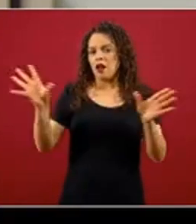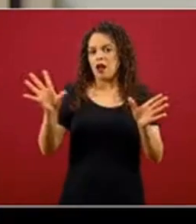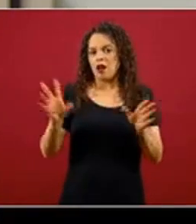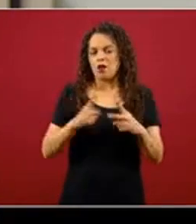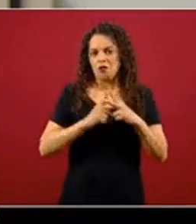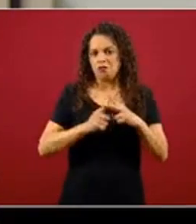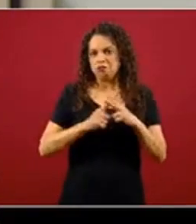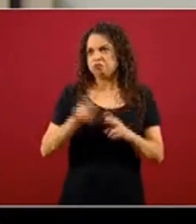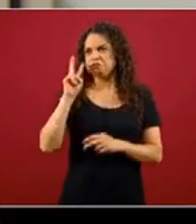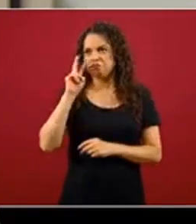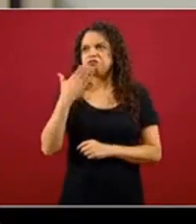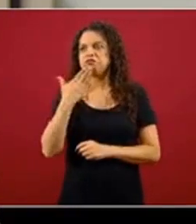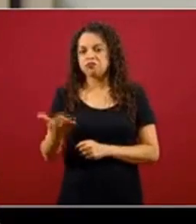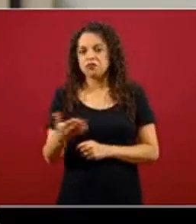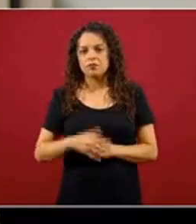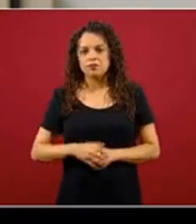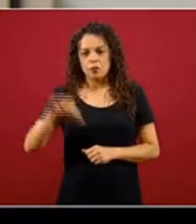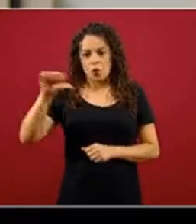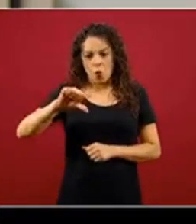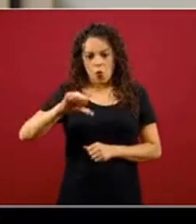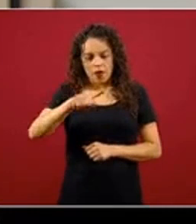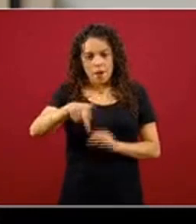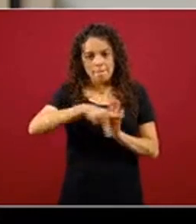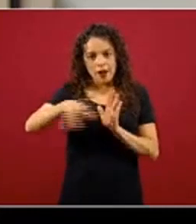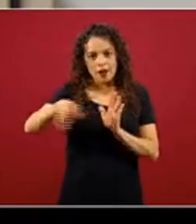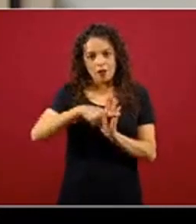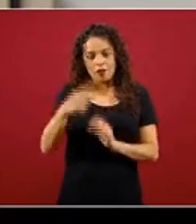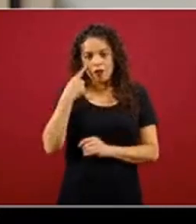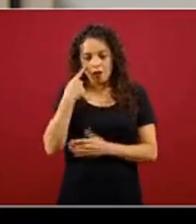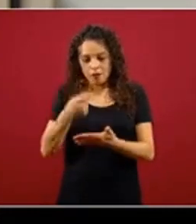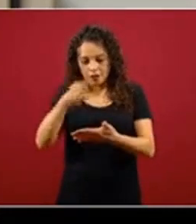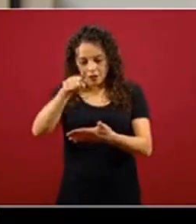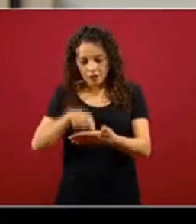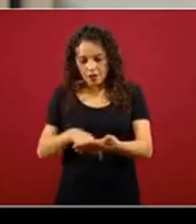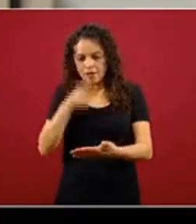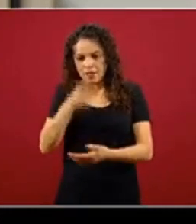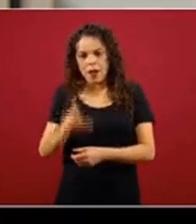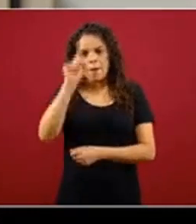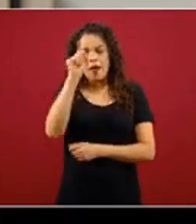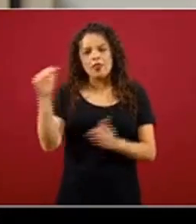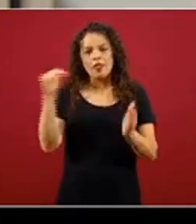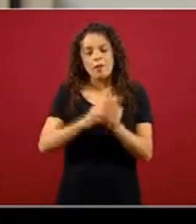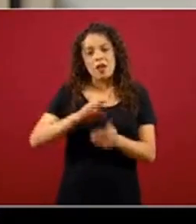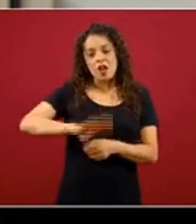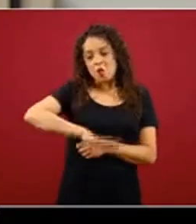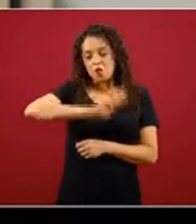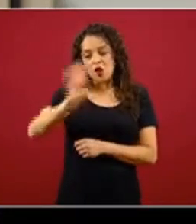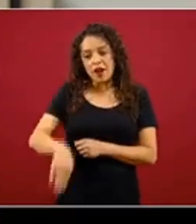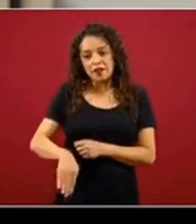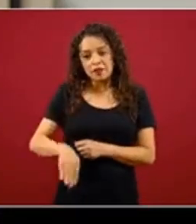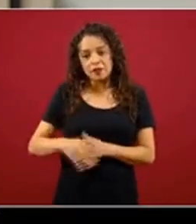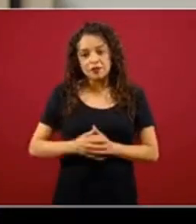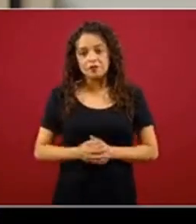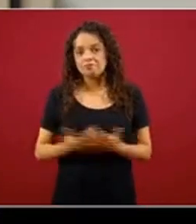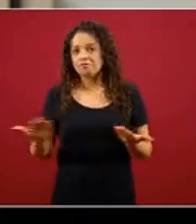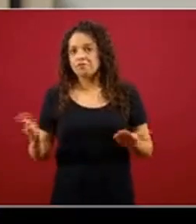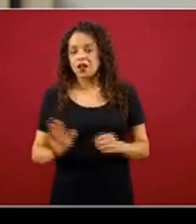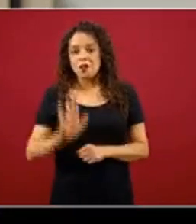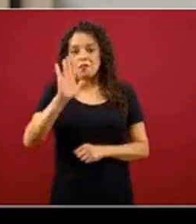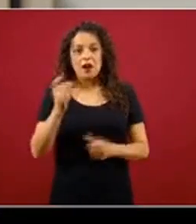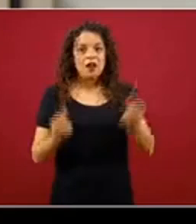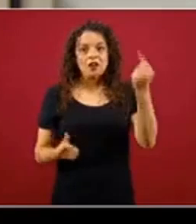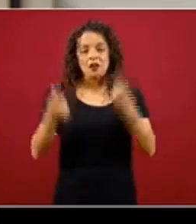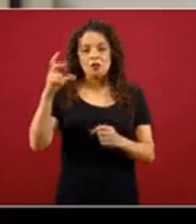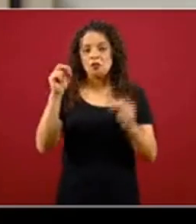específicamente veía un periódico que el día de hoy cabeceaba 20,000 muertos y contando. Pues tal parece que a algunos no les quedan claras